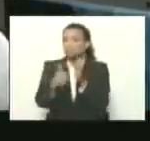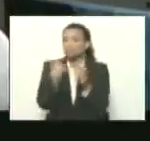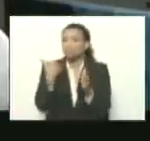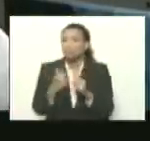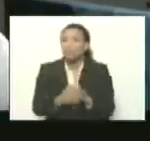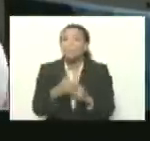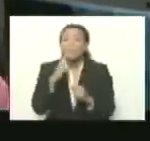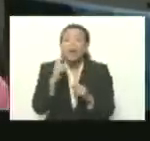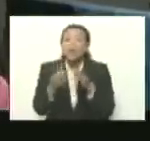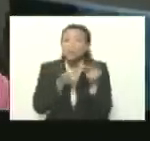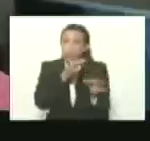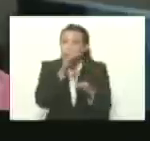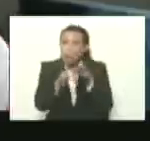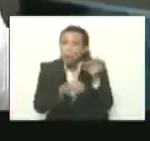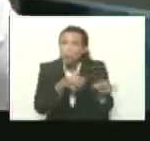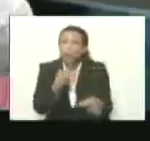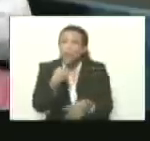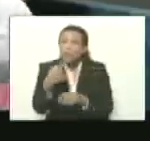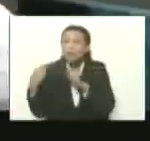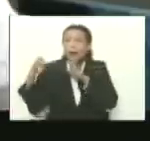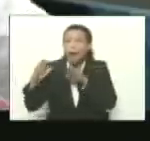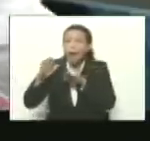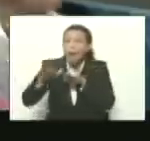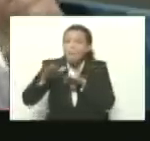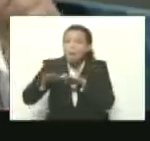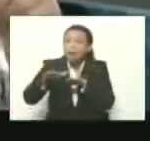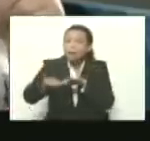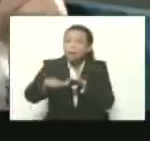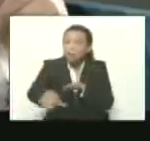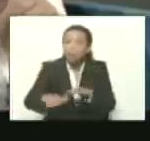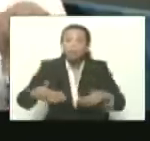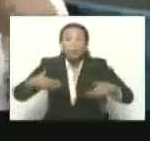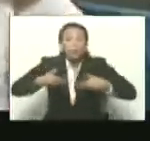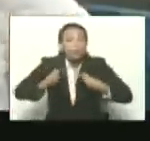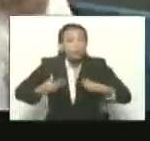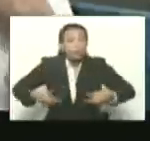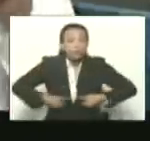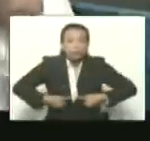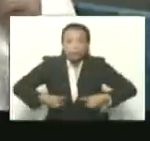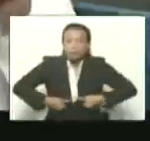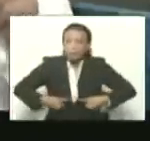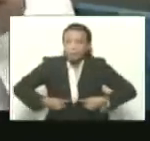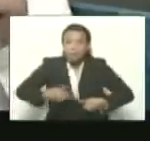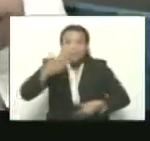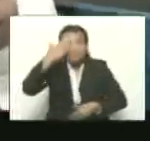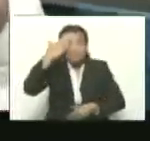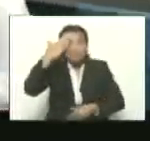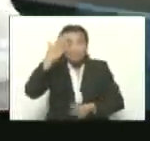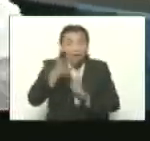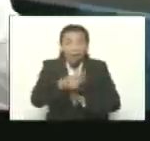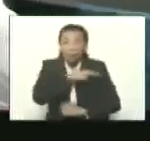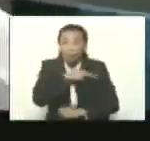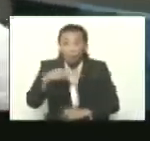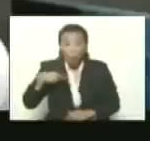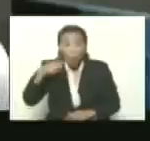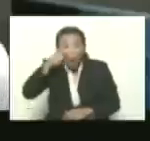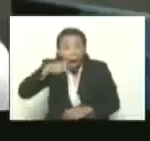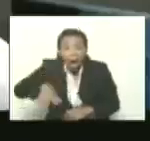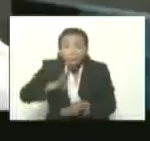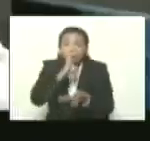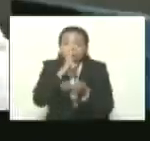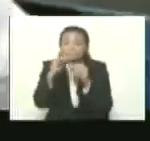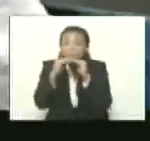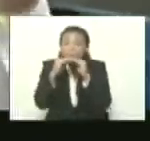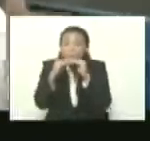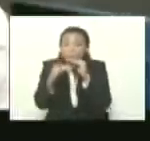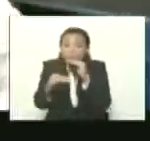son cosas, hemos avanzado en eso, con mucho sacrificio, presidente. Porque usted no sabe lo que hemos hecho nosotros en ese tema